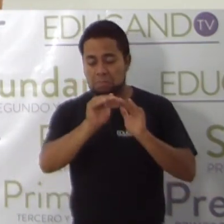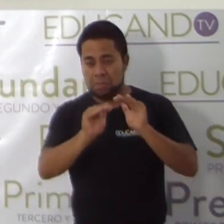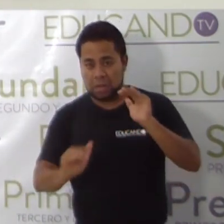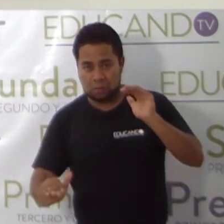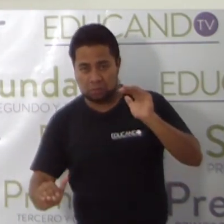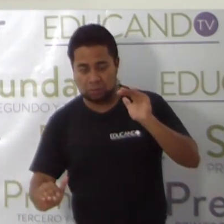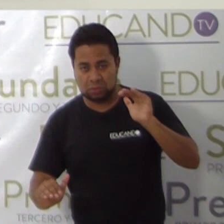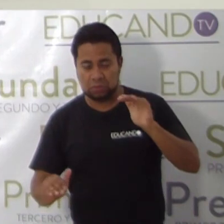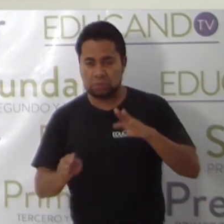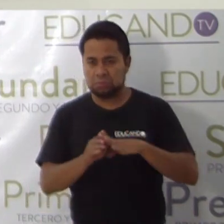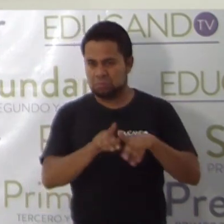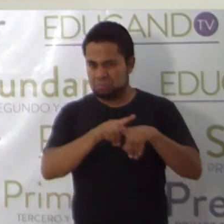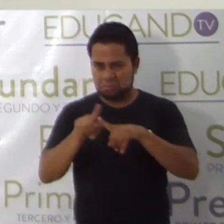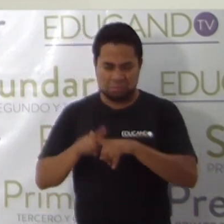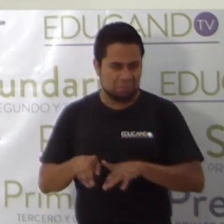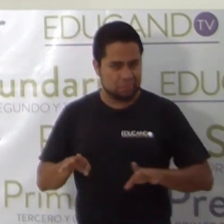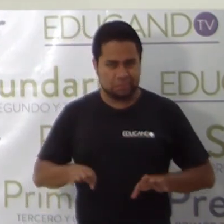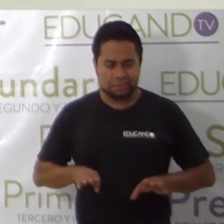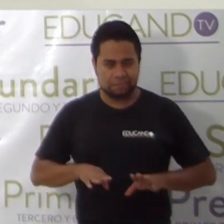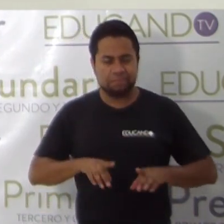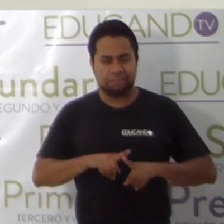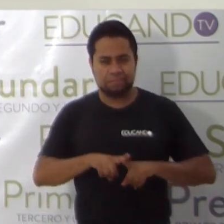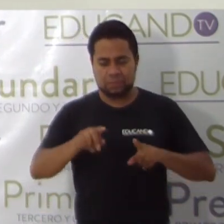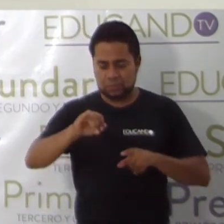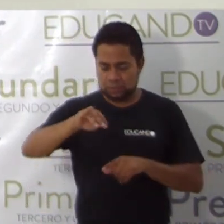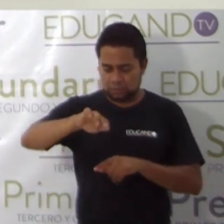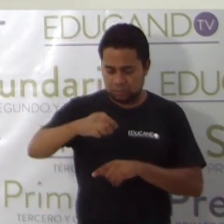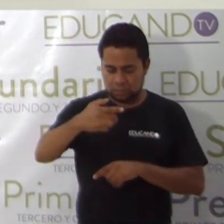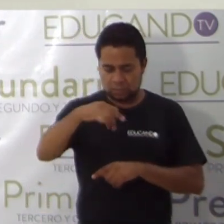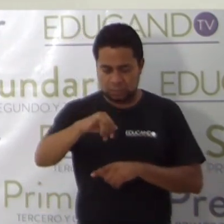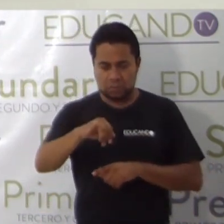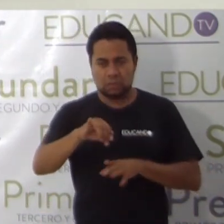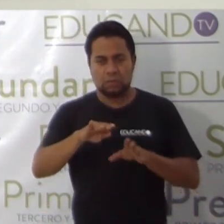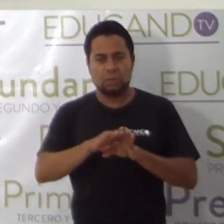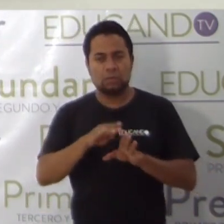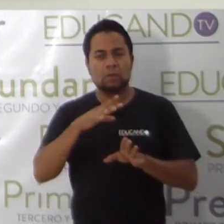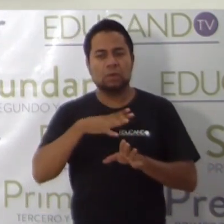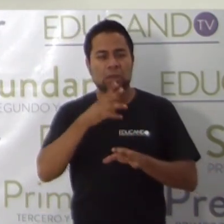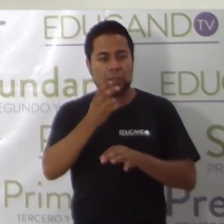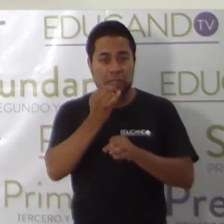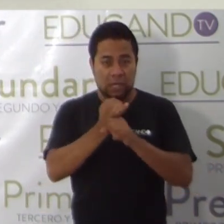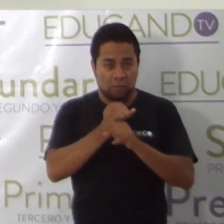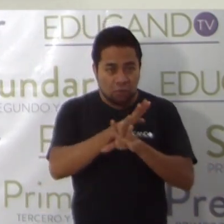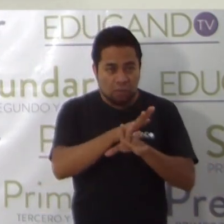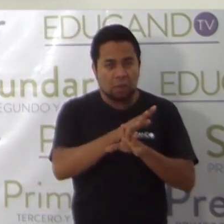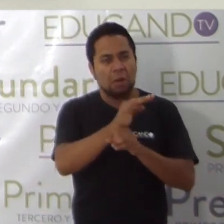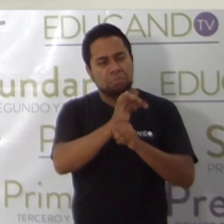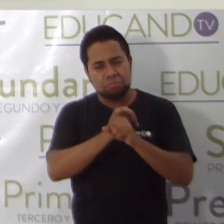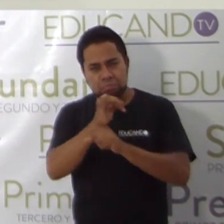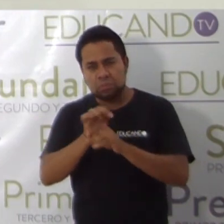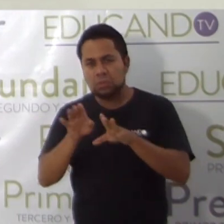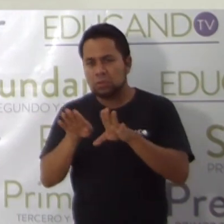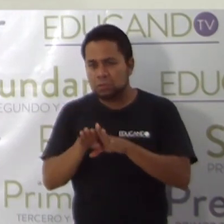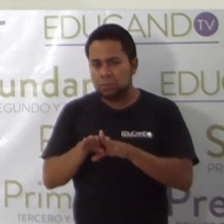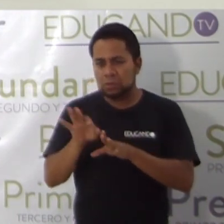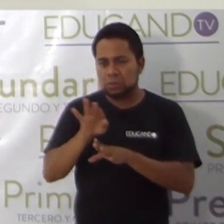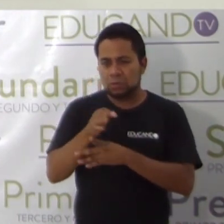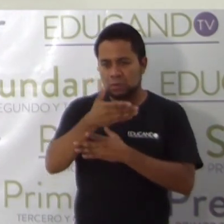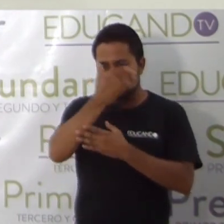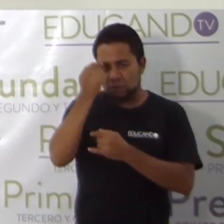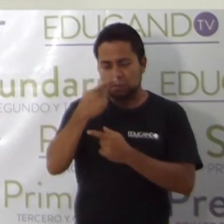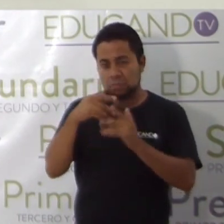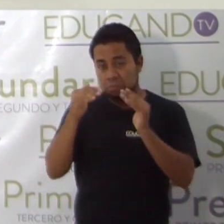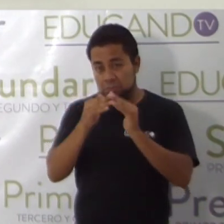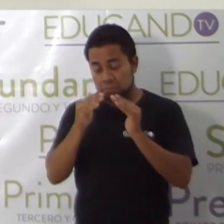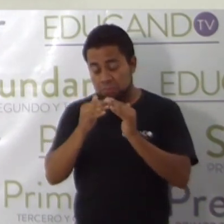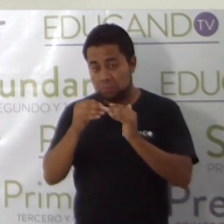y entre otras muchas cosas, ¿no? El INEGI se encarga de recoger esta información. ¿Cómo? No sé si a sus casas haya llegado